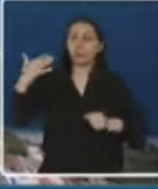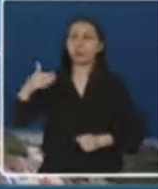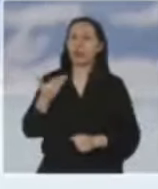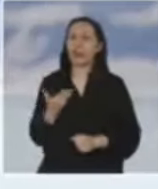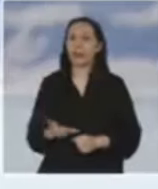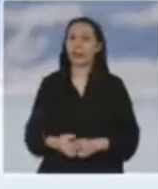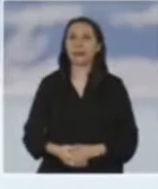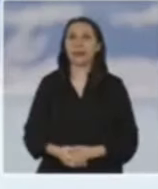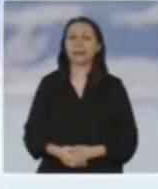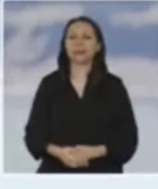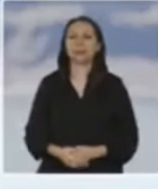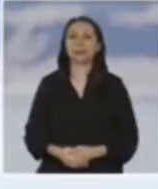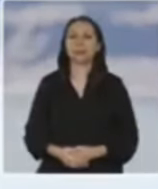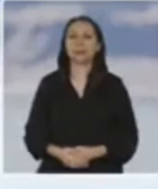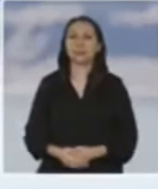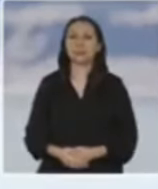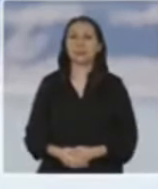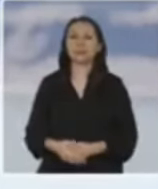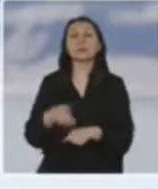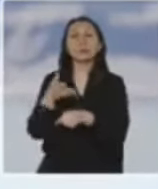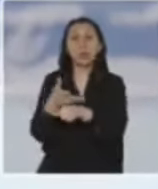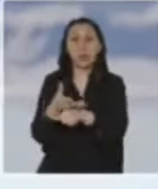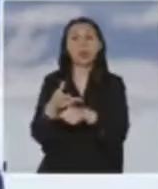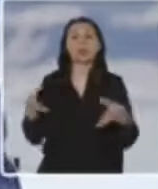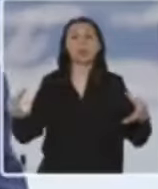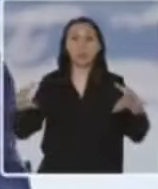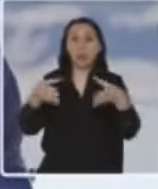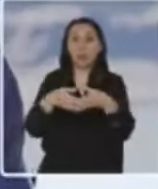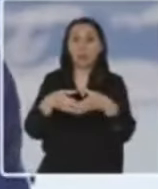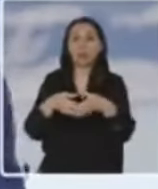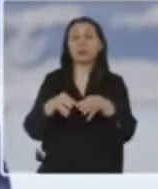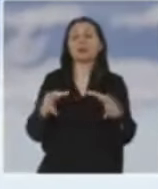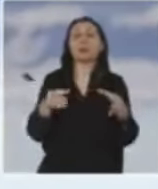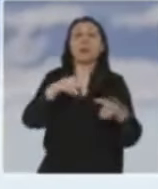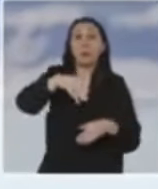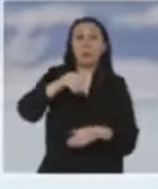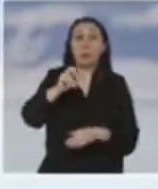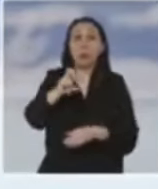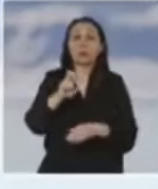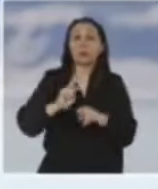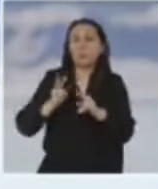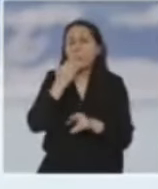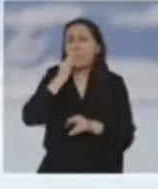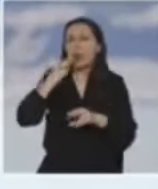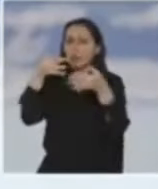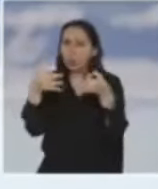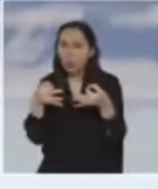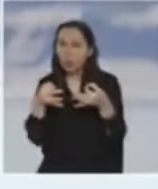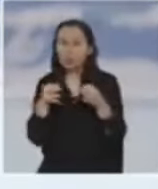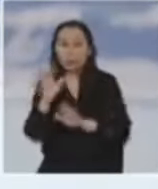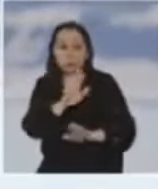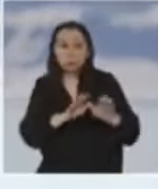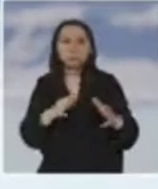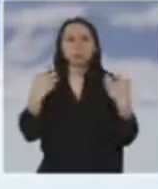esto hay un equipo que conformó el mop que está dedicado a mejorar los estándares de seguridad en